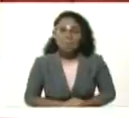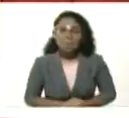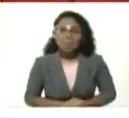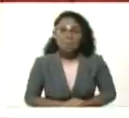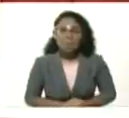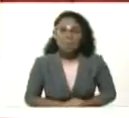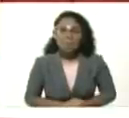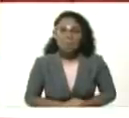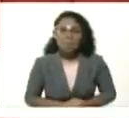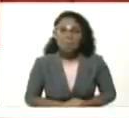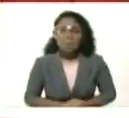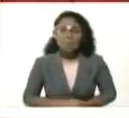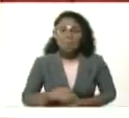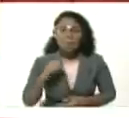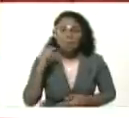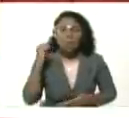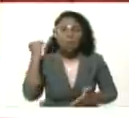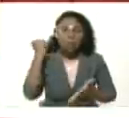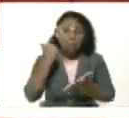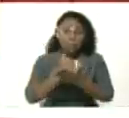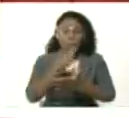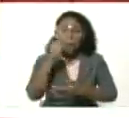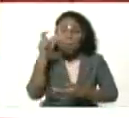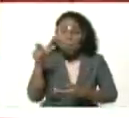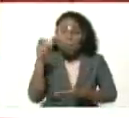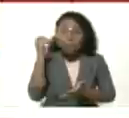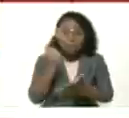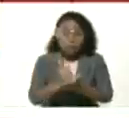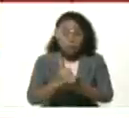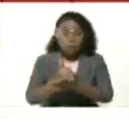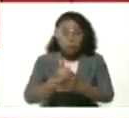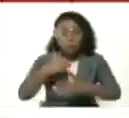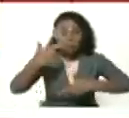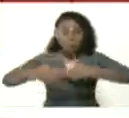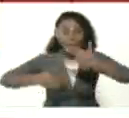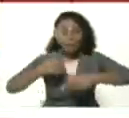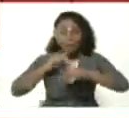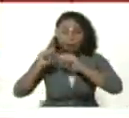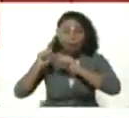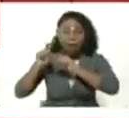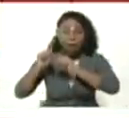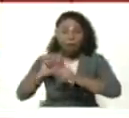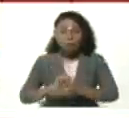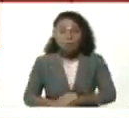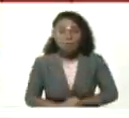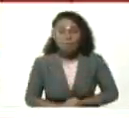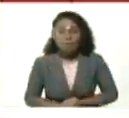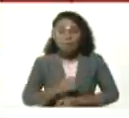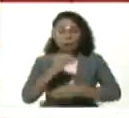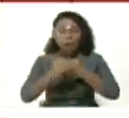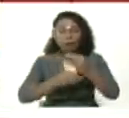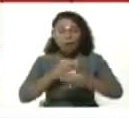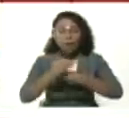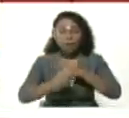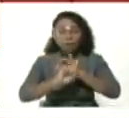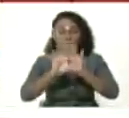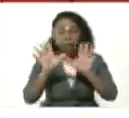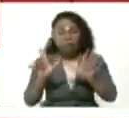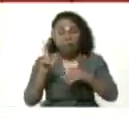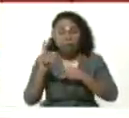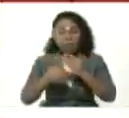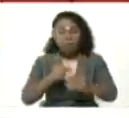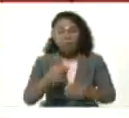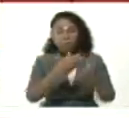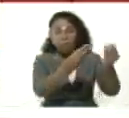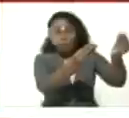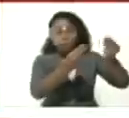Mira, los asesinos, los mercenarios estos, declaran que les dieron la orden